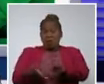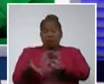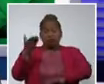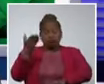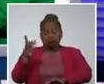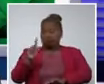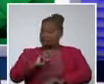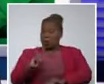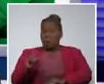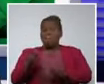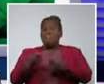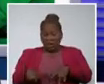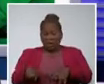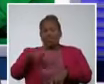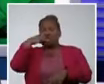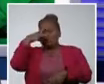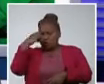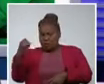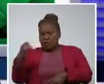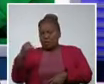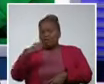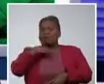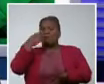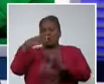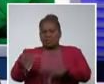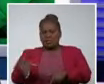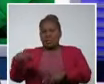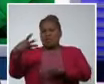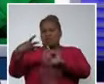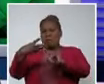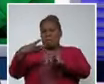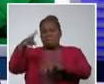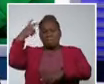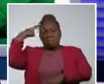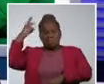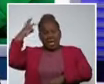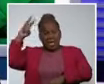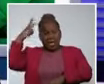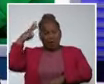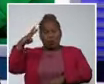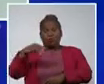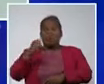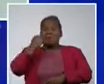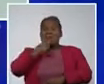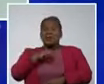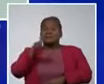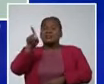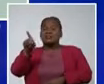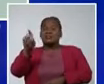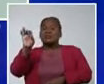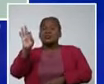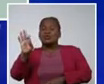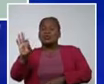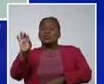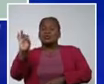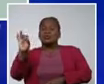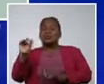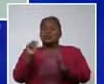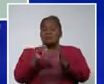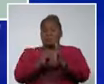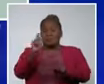mayor número de fallecidos. En tercer lugar, más de 187.000 personas